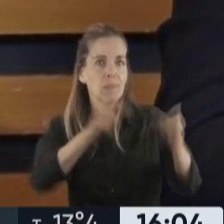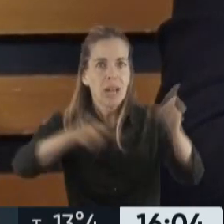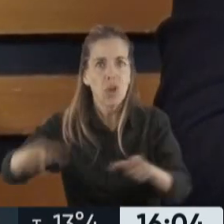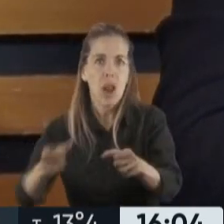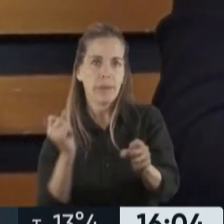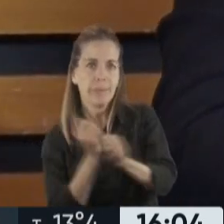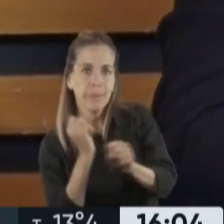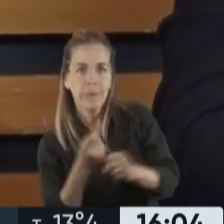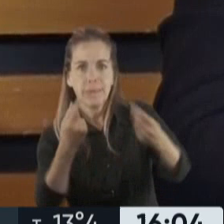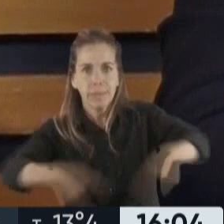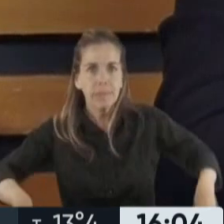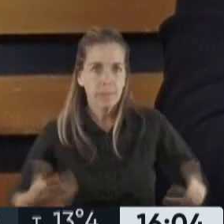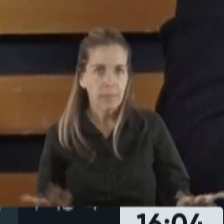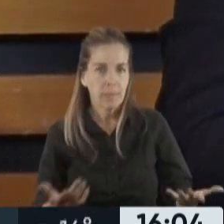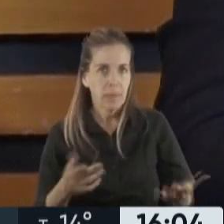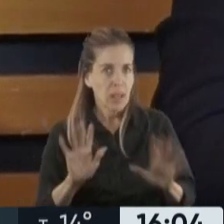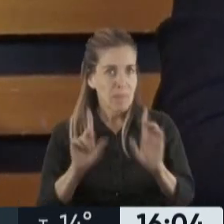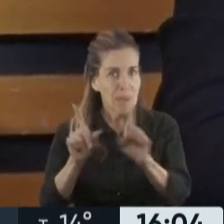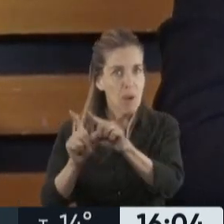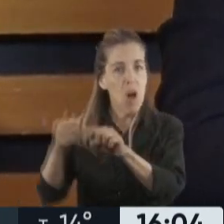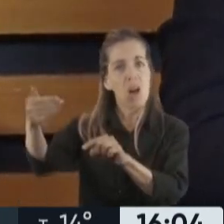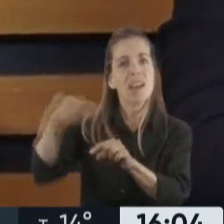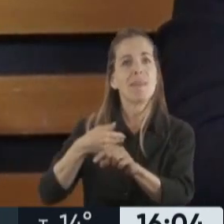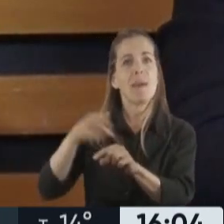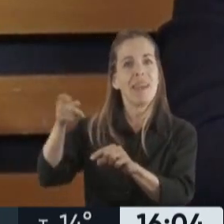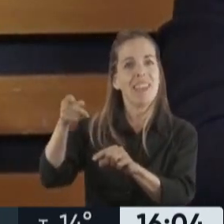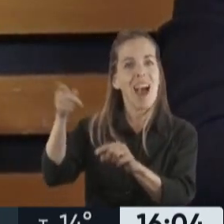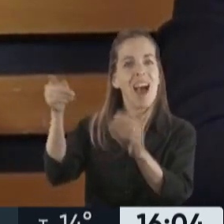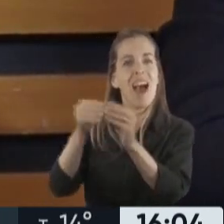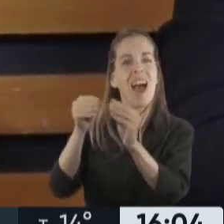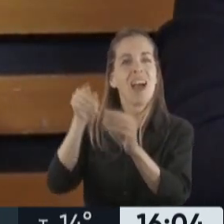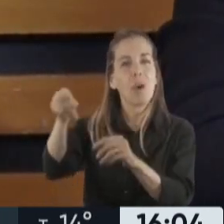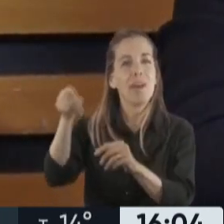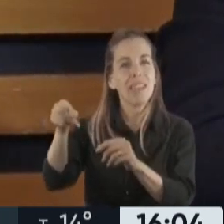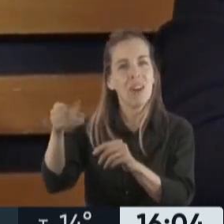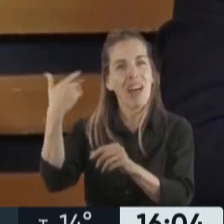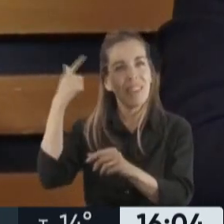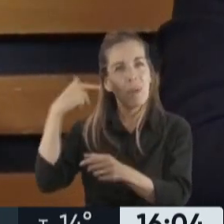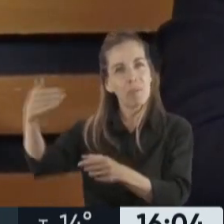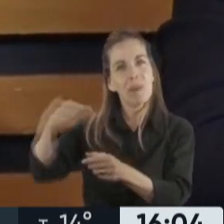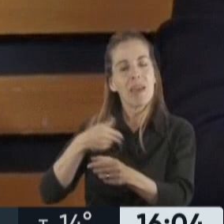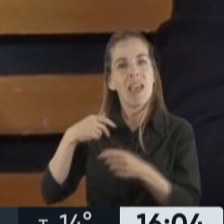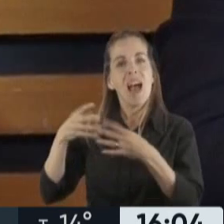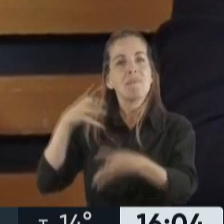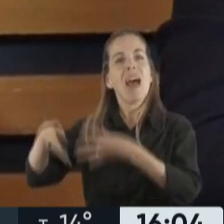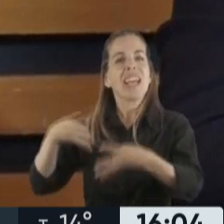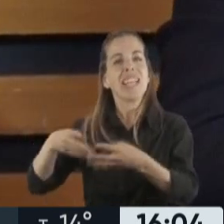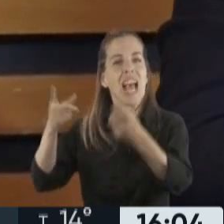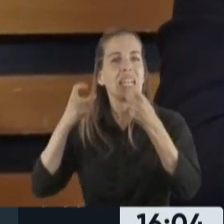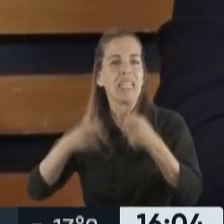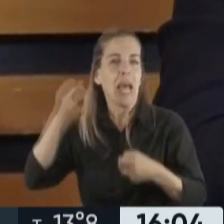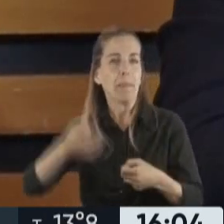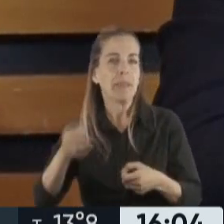mentir? Lo que me pedía el compañero cuando me hablaba del tractor que necesitaba